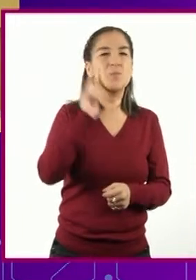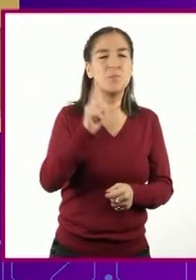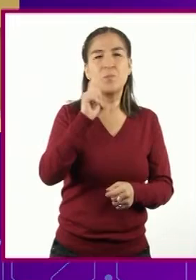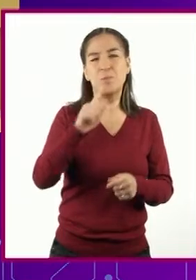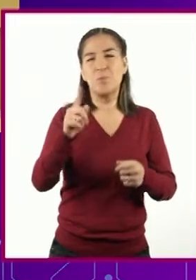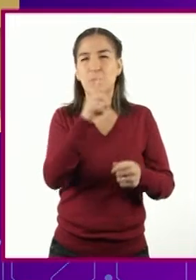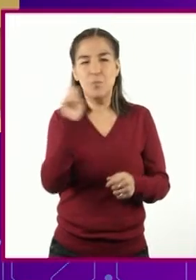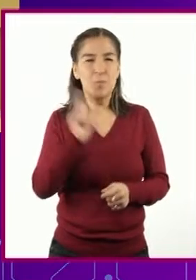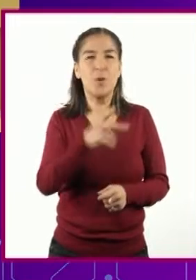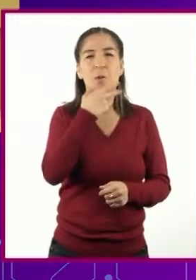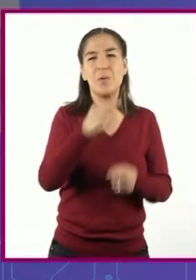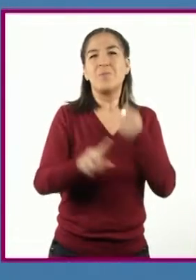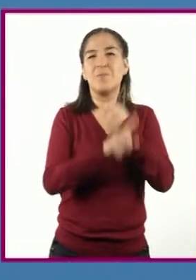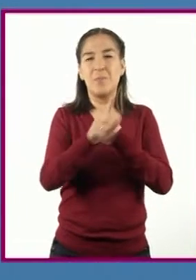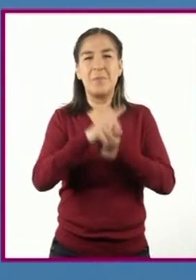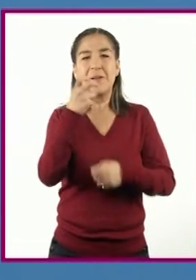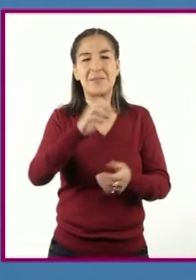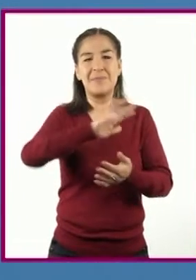la intolerancia.